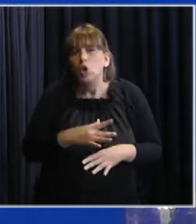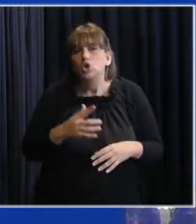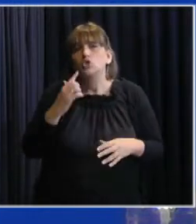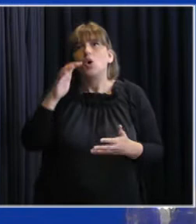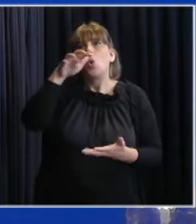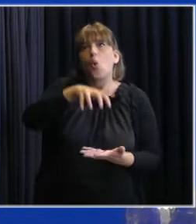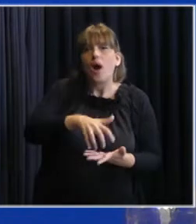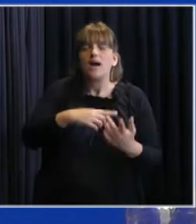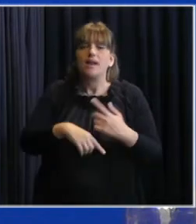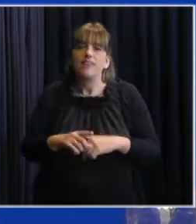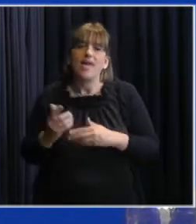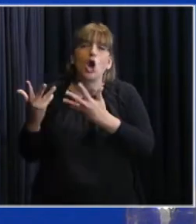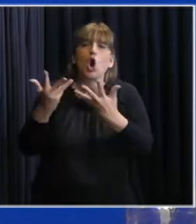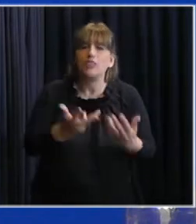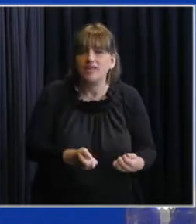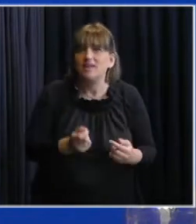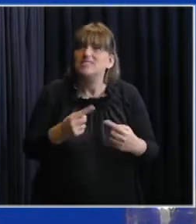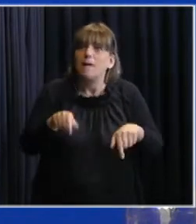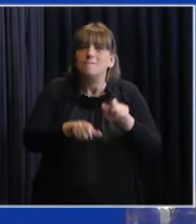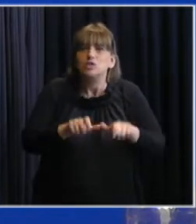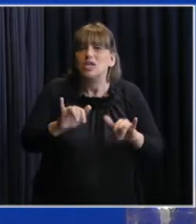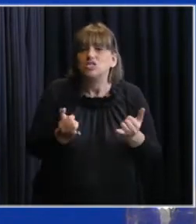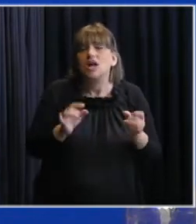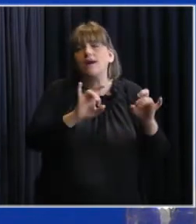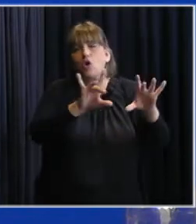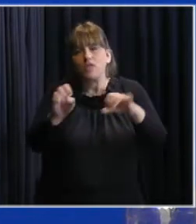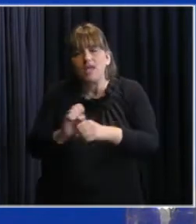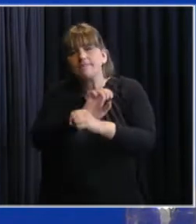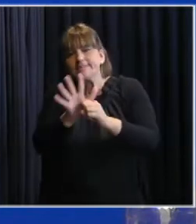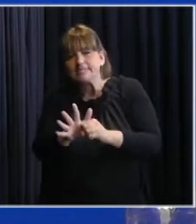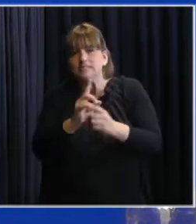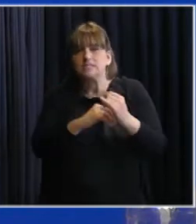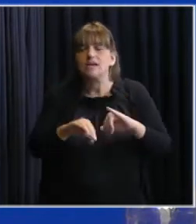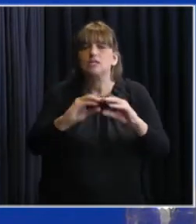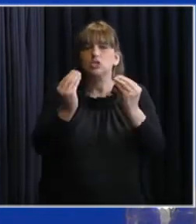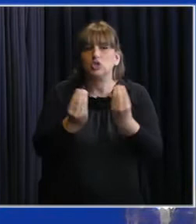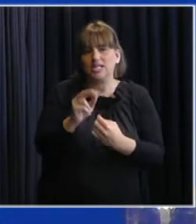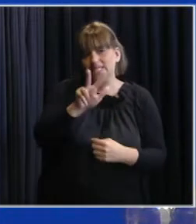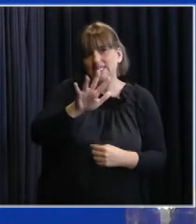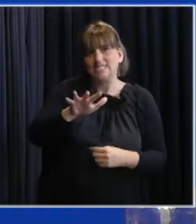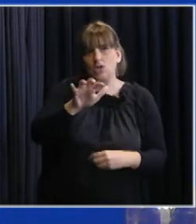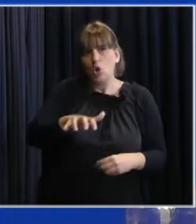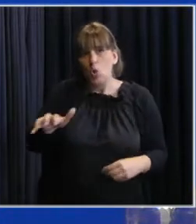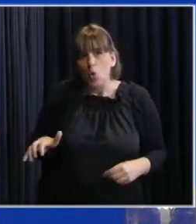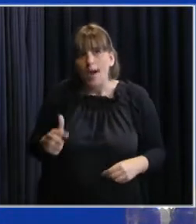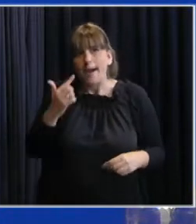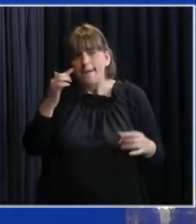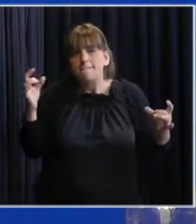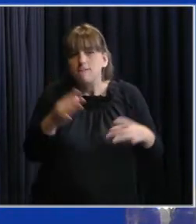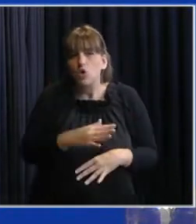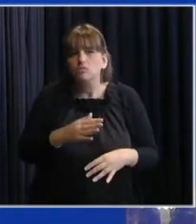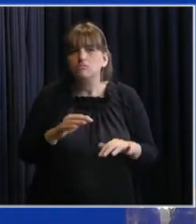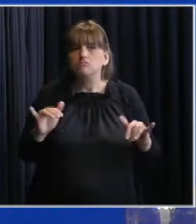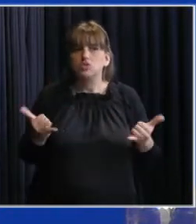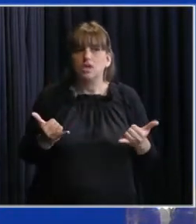contingencia para personas que puedan estar contagiadas ese centro de contingencia tiene 35 cupos disponibles que ya están